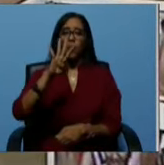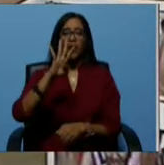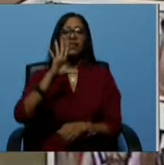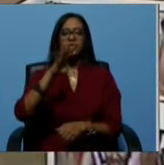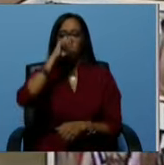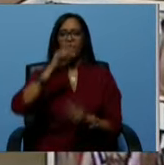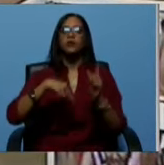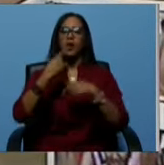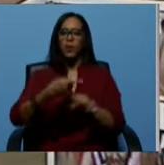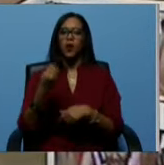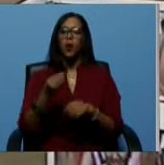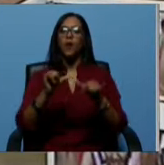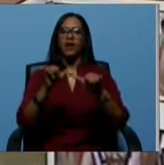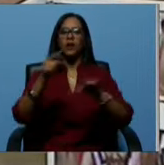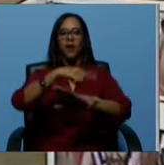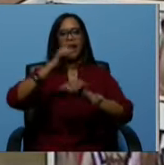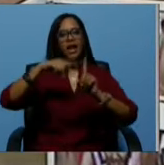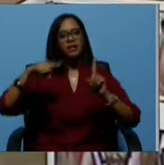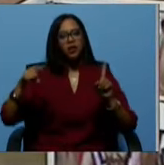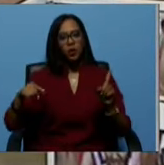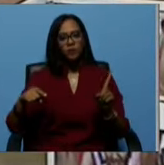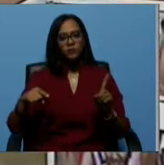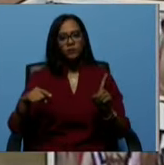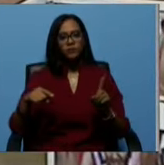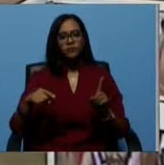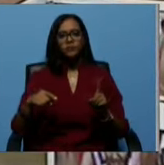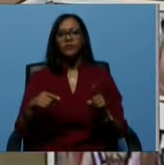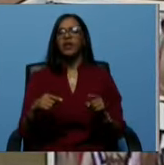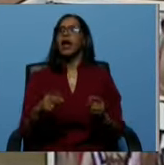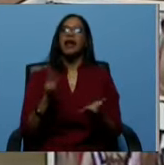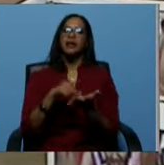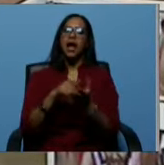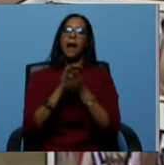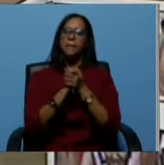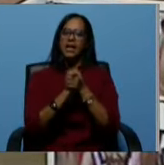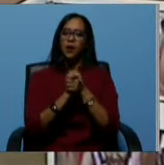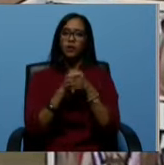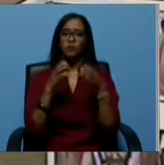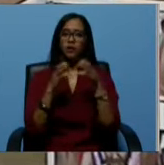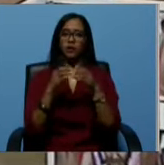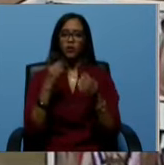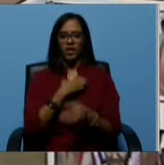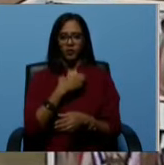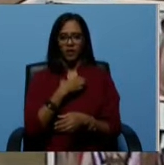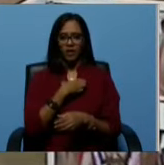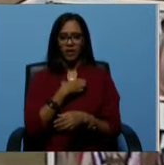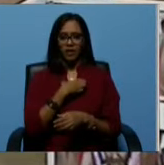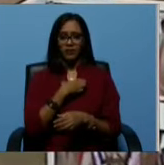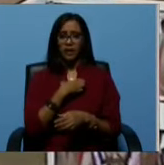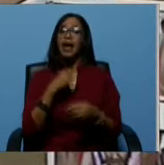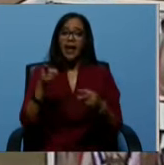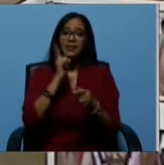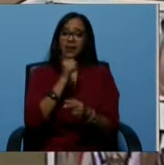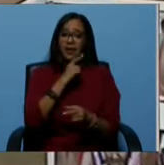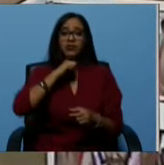años después como ingeniero eléctrico. Al acto acudieron amigos, compañeros y una sobrina de Pellizco. Esa es la